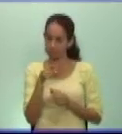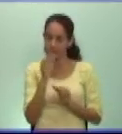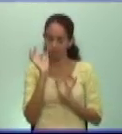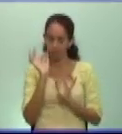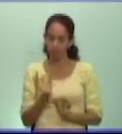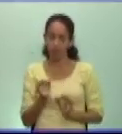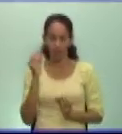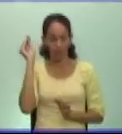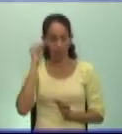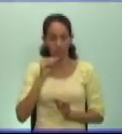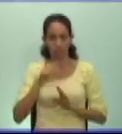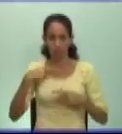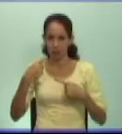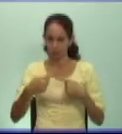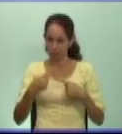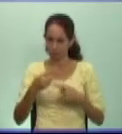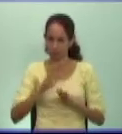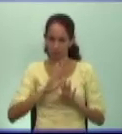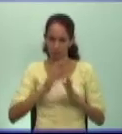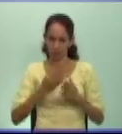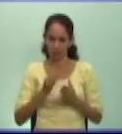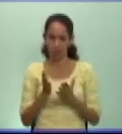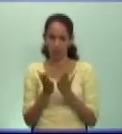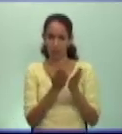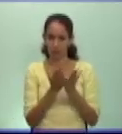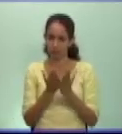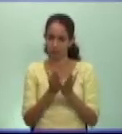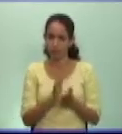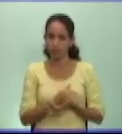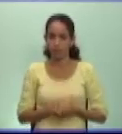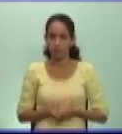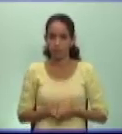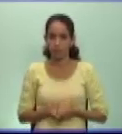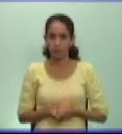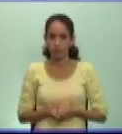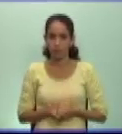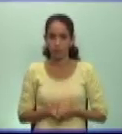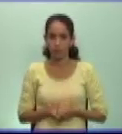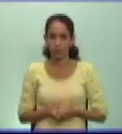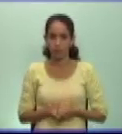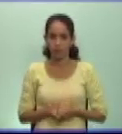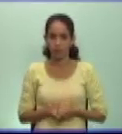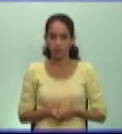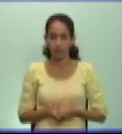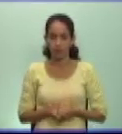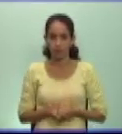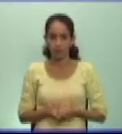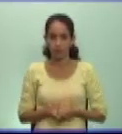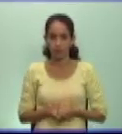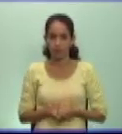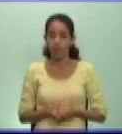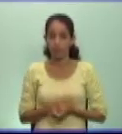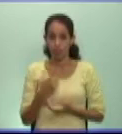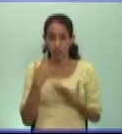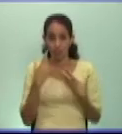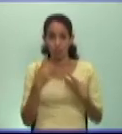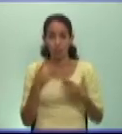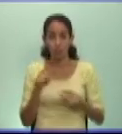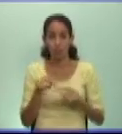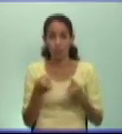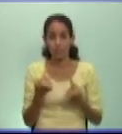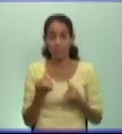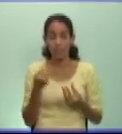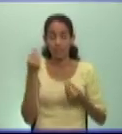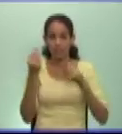América, no nos vamos a especificar aquí. Todo esto agudiza esa crisis estructural. Es importante que en el análisis que ustedes